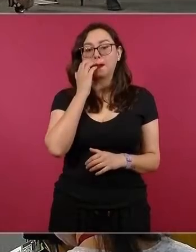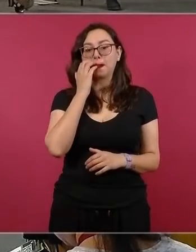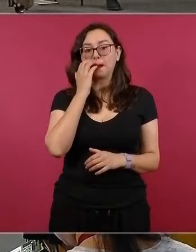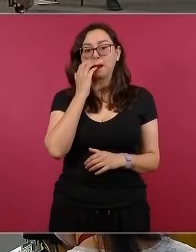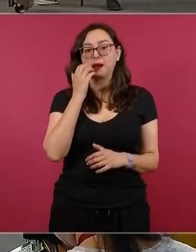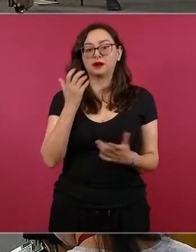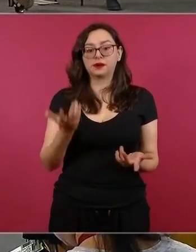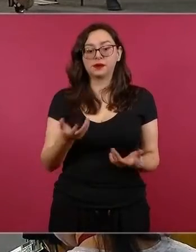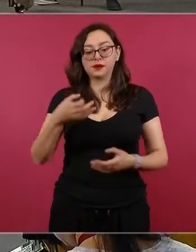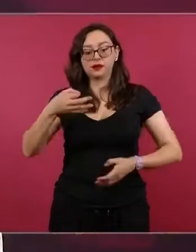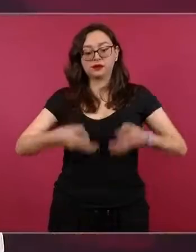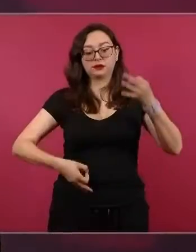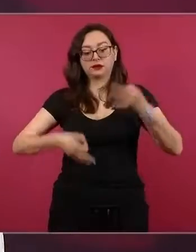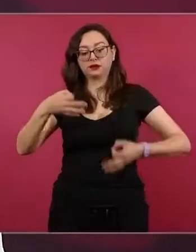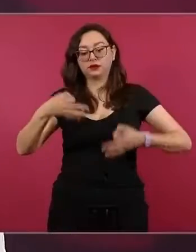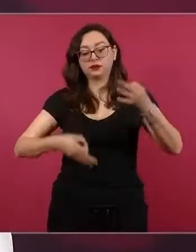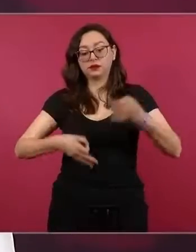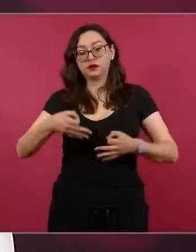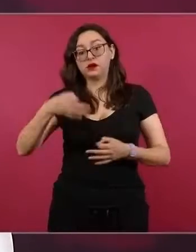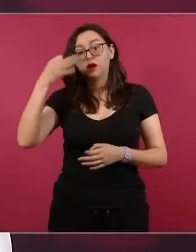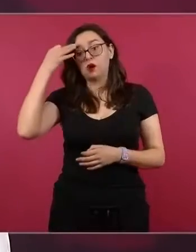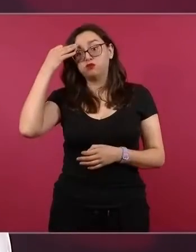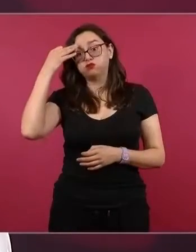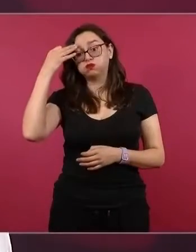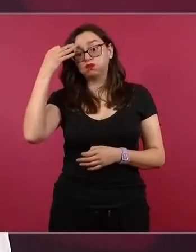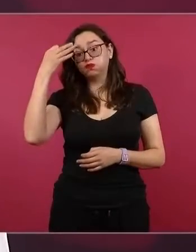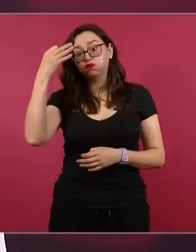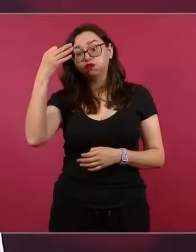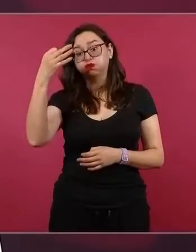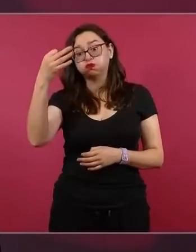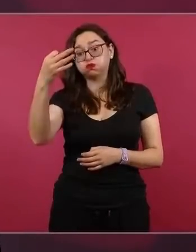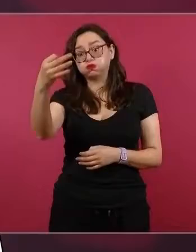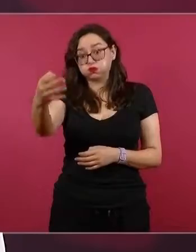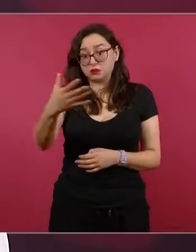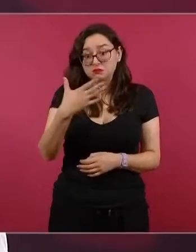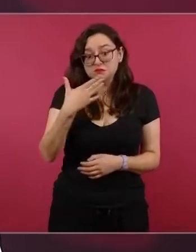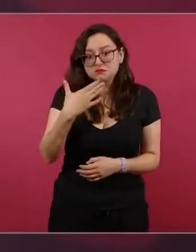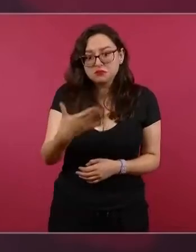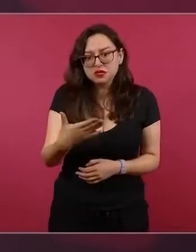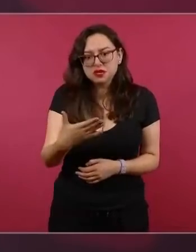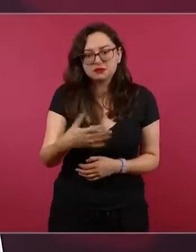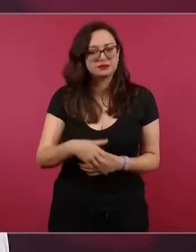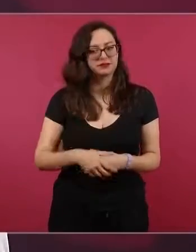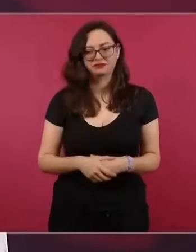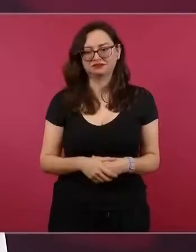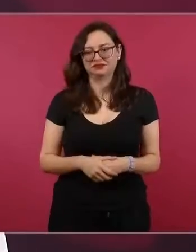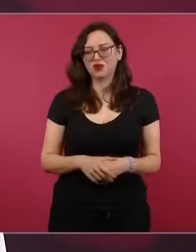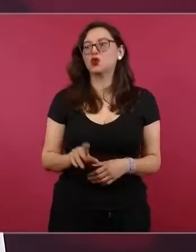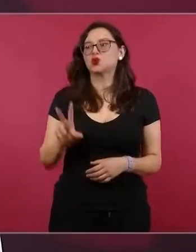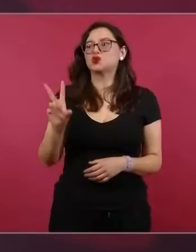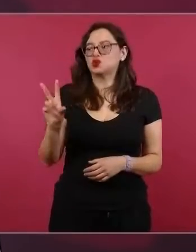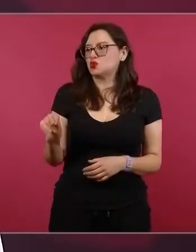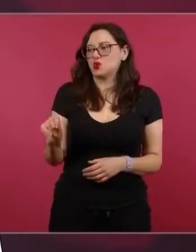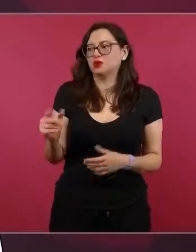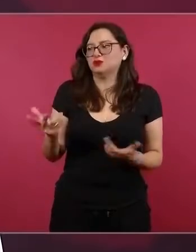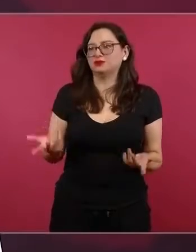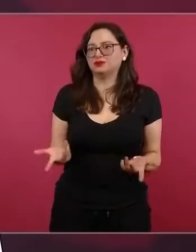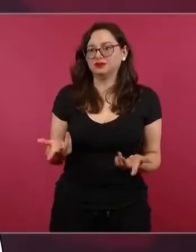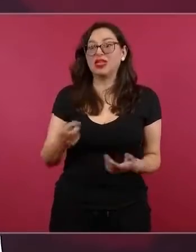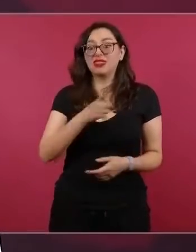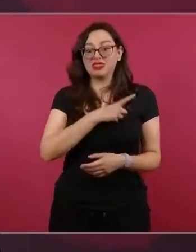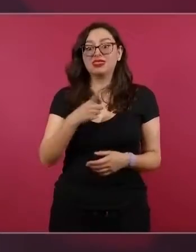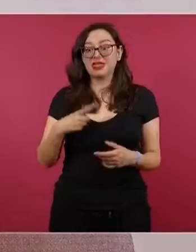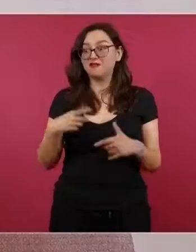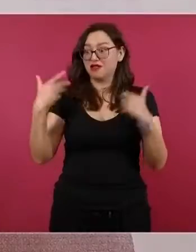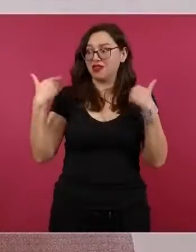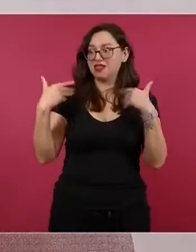procesos duren mucho tiempo. Si alguien ha denunciado la injusticia que representa que una